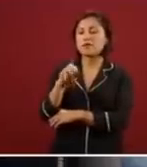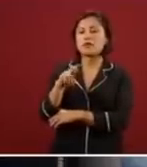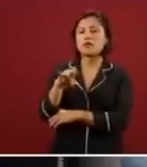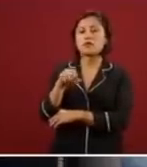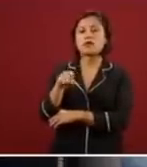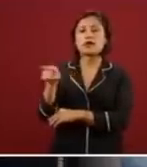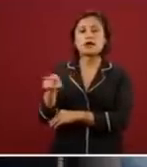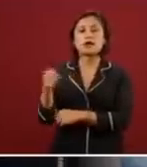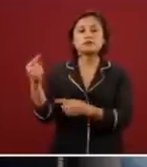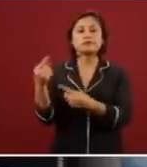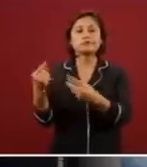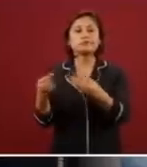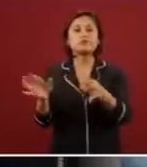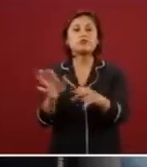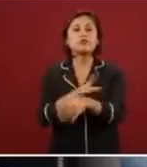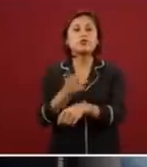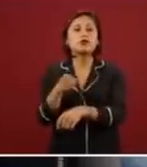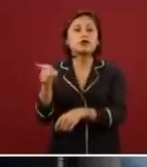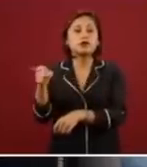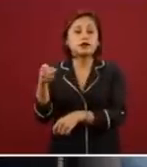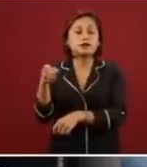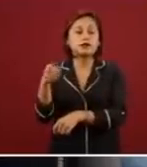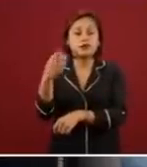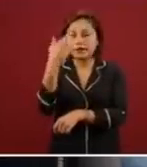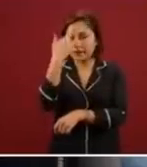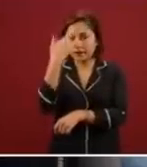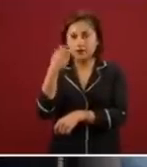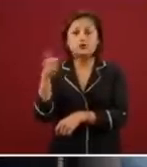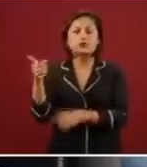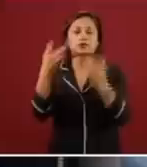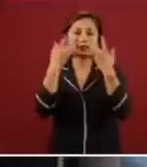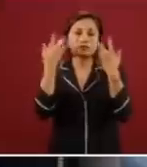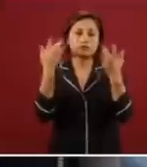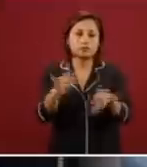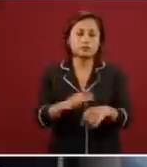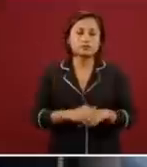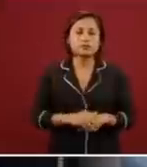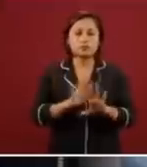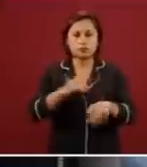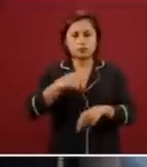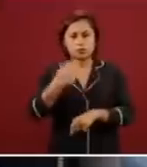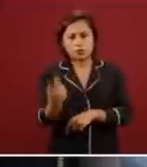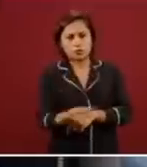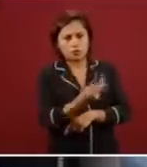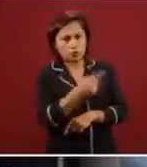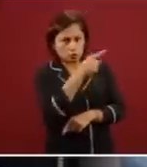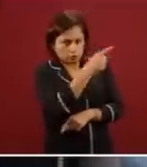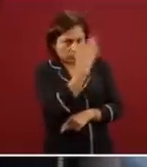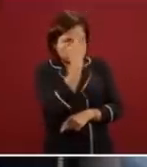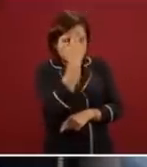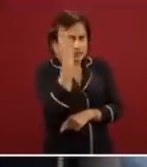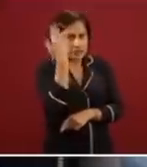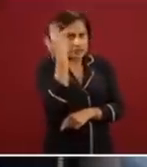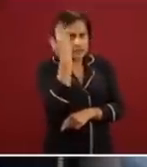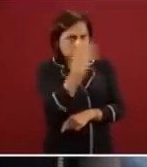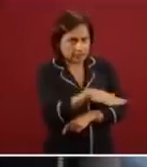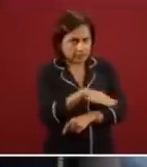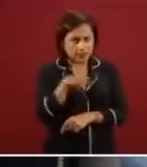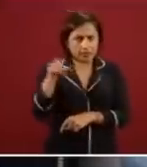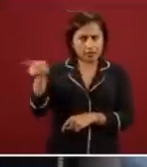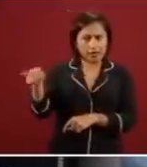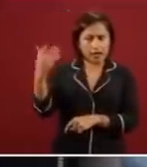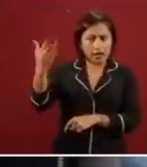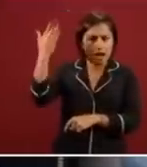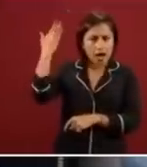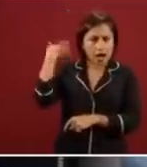del cargo. ¿Usted conoció de manera verbal o escrita esas causas graves